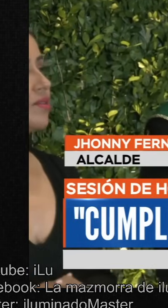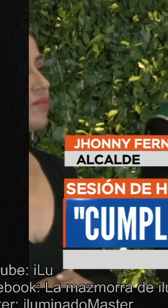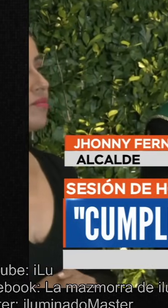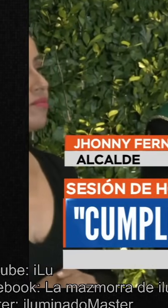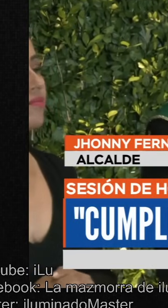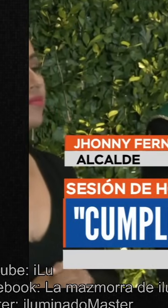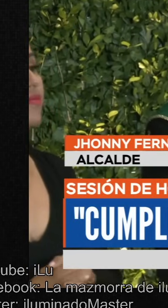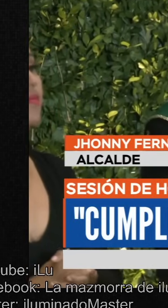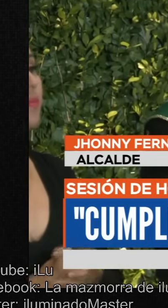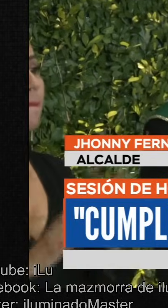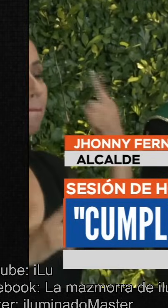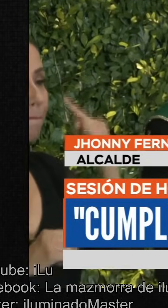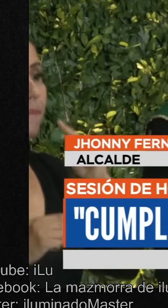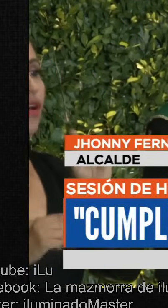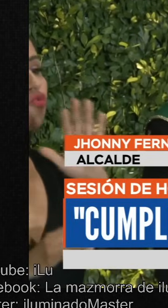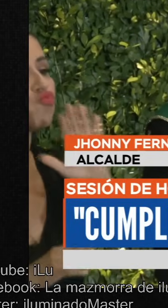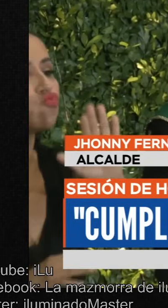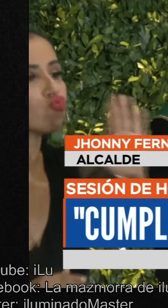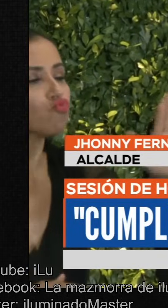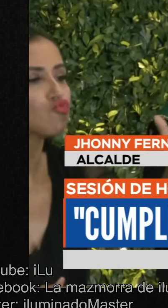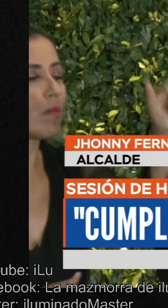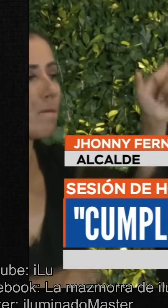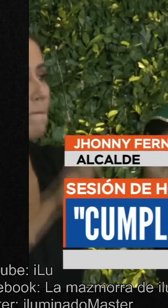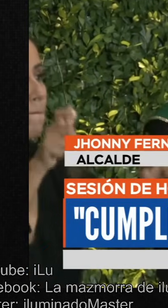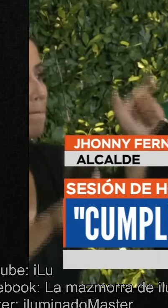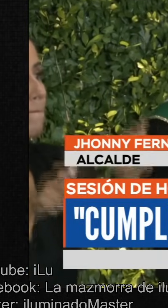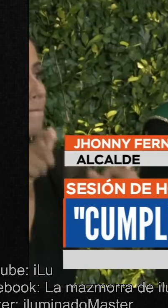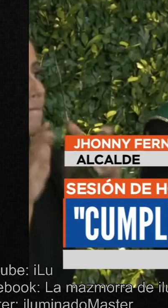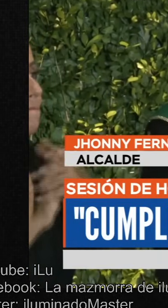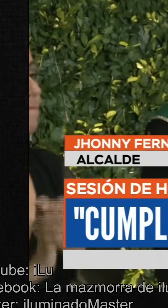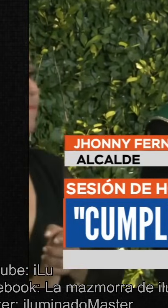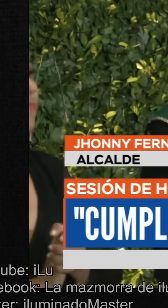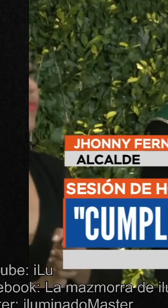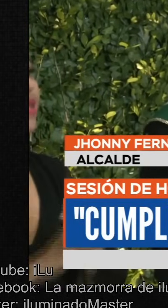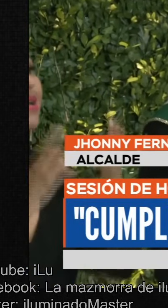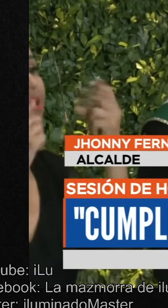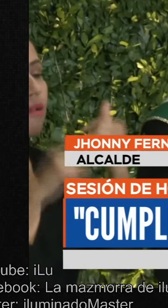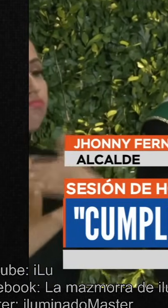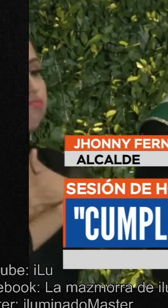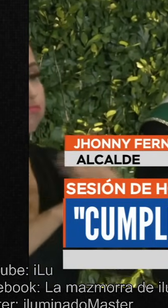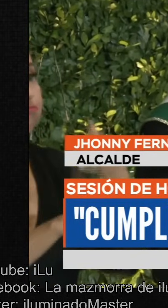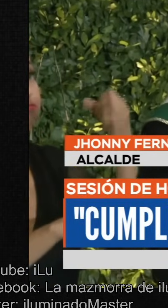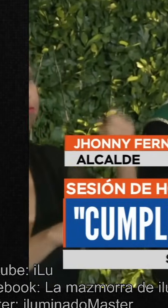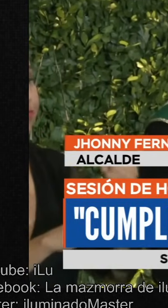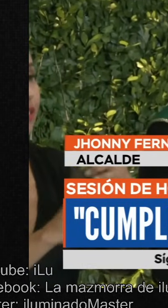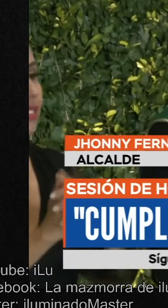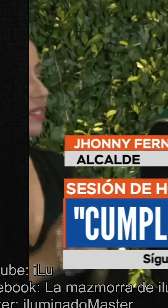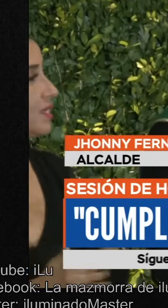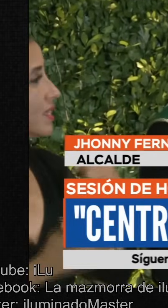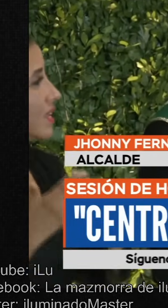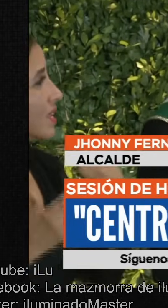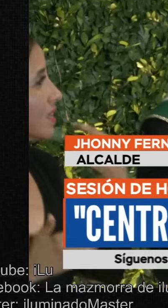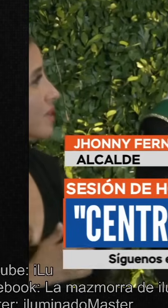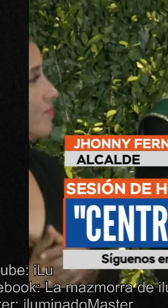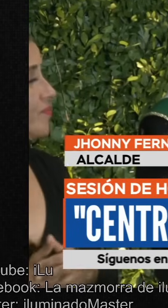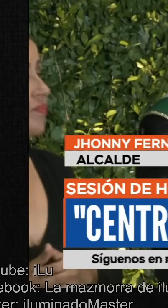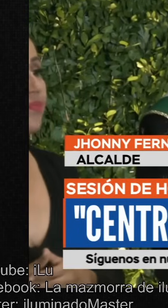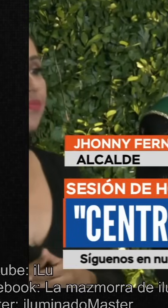esté a las manos, en las manos del ciudadano oportunamente. ¿Qué más tengo que decirle en